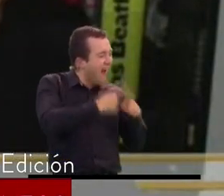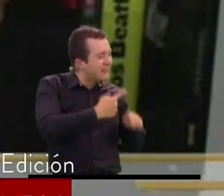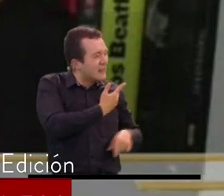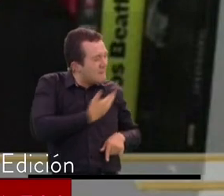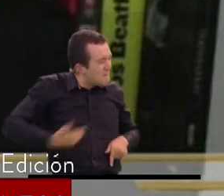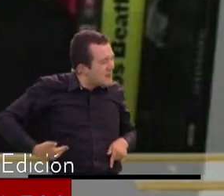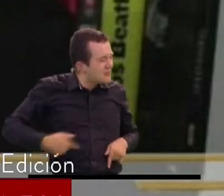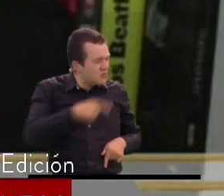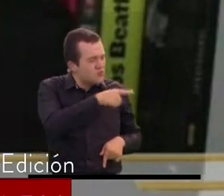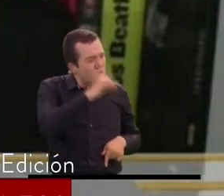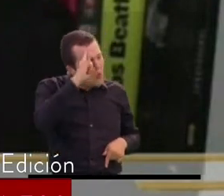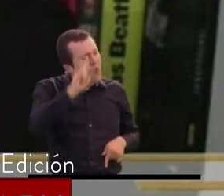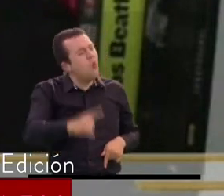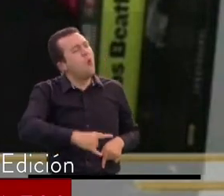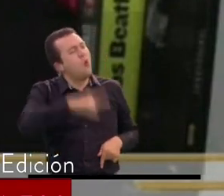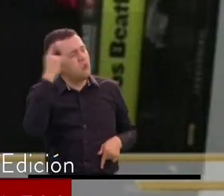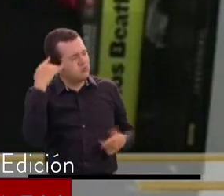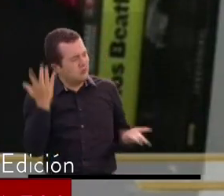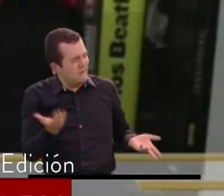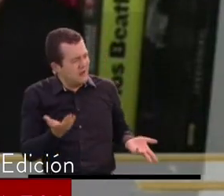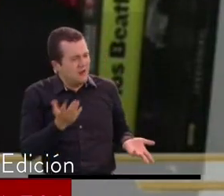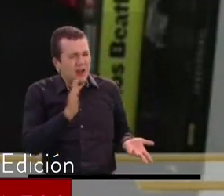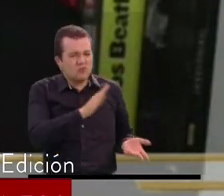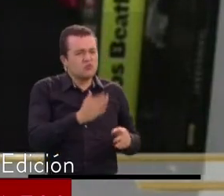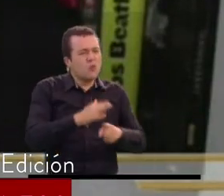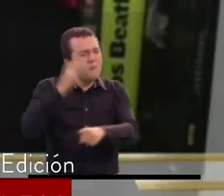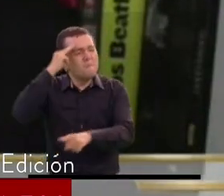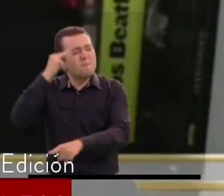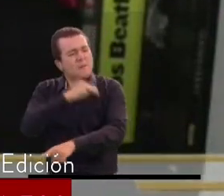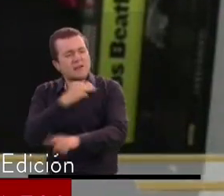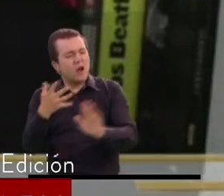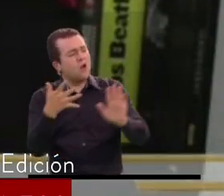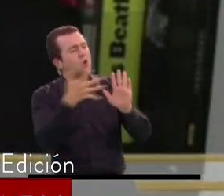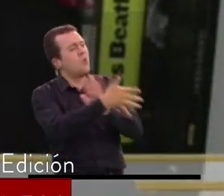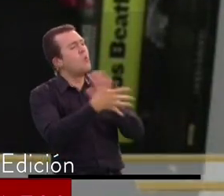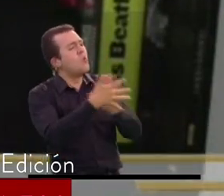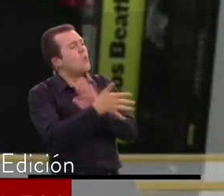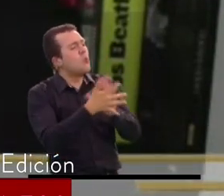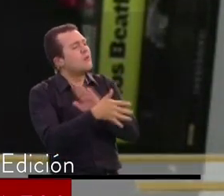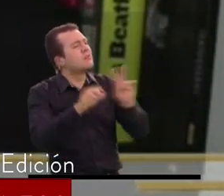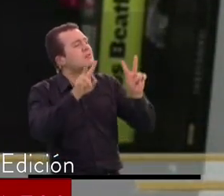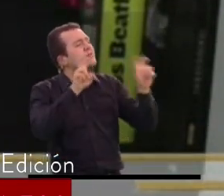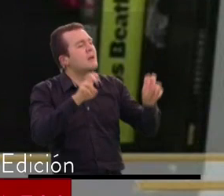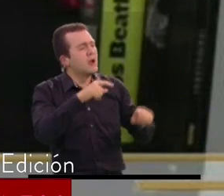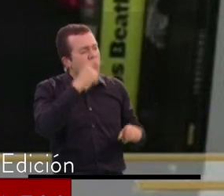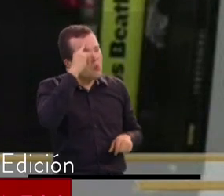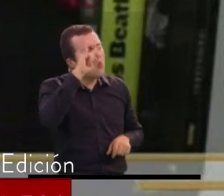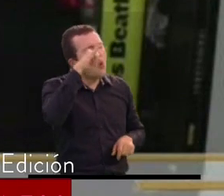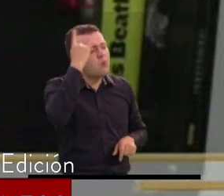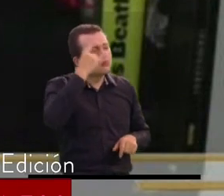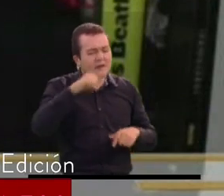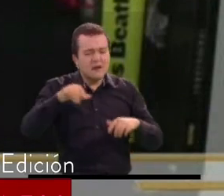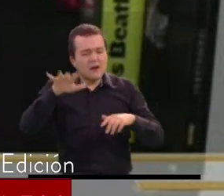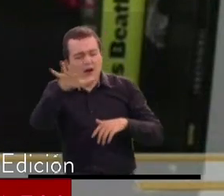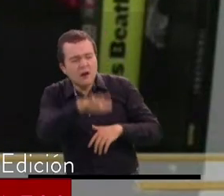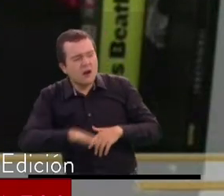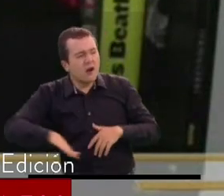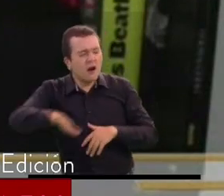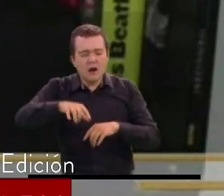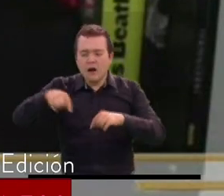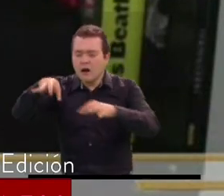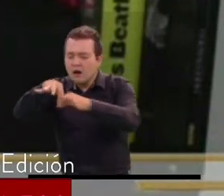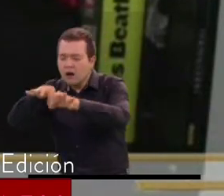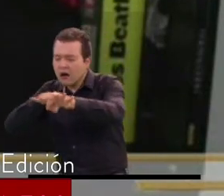obtuvo de fuentes de inteligencia militar los datos de unas coordenadas donde se